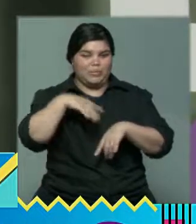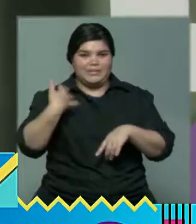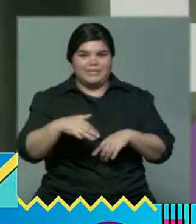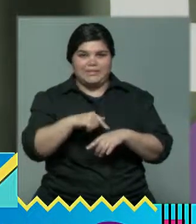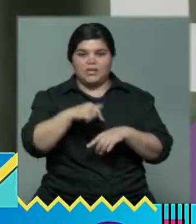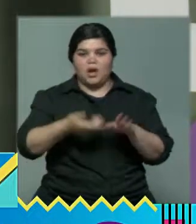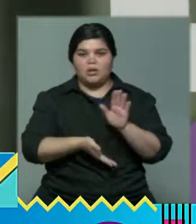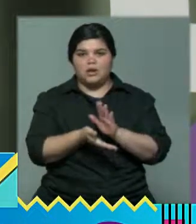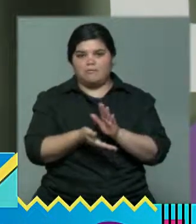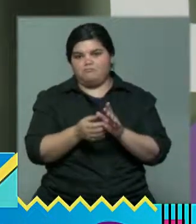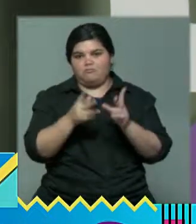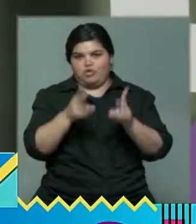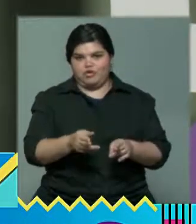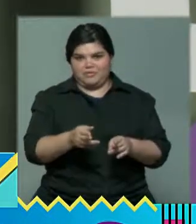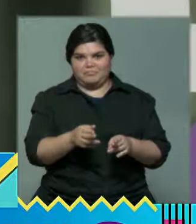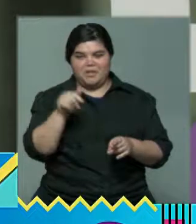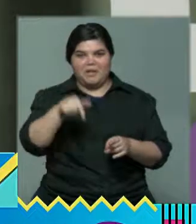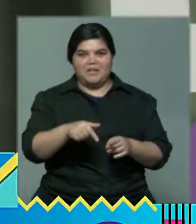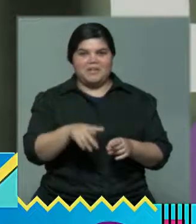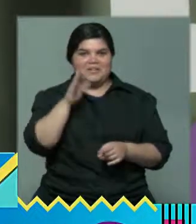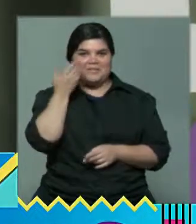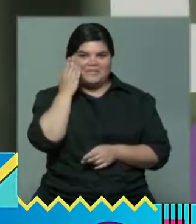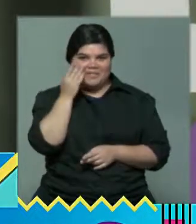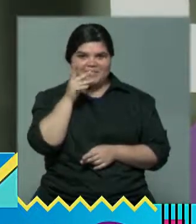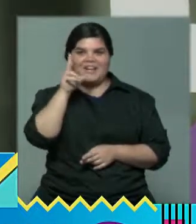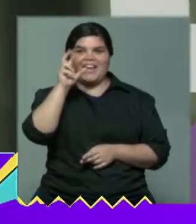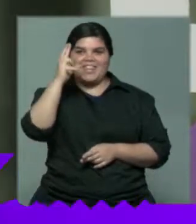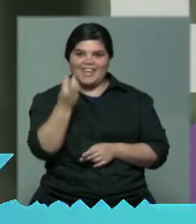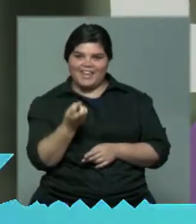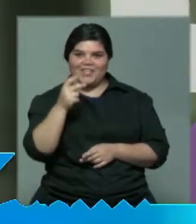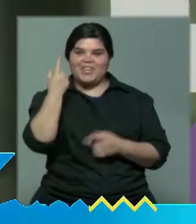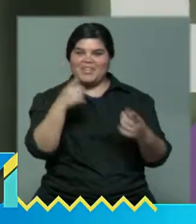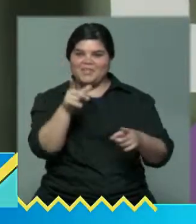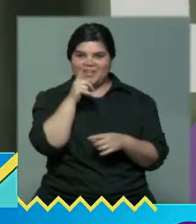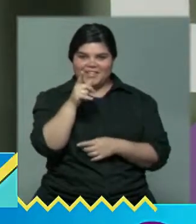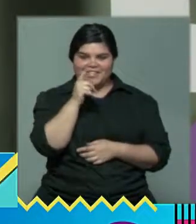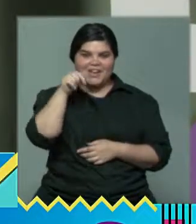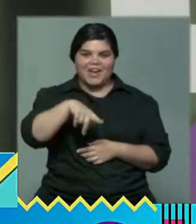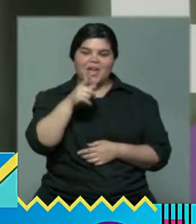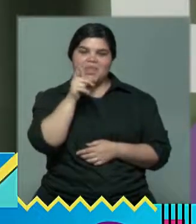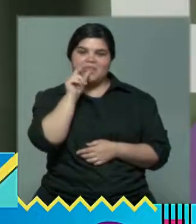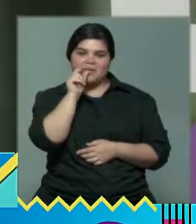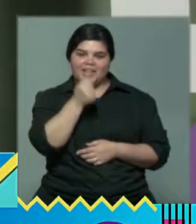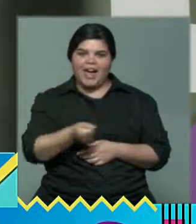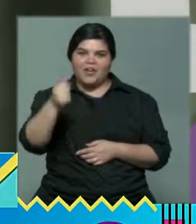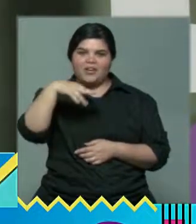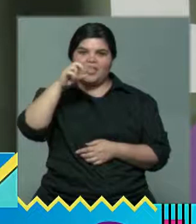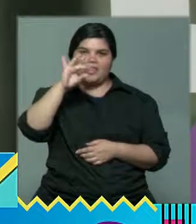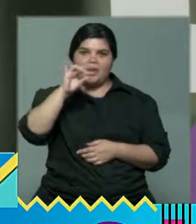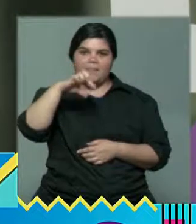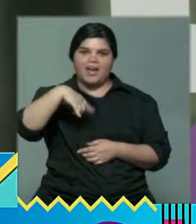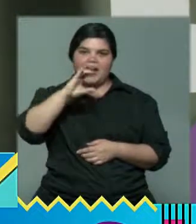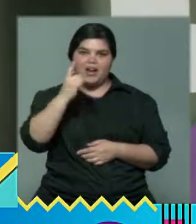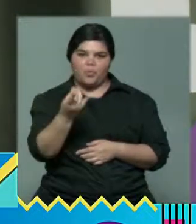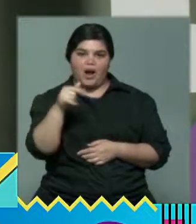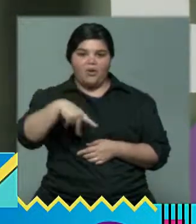irnos justamente a un corte. Repaso las redes sociales en Facebook y en Instagram como Distintos Parecidos. También en Twitter, @DP-Senalu nos pueden encontrar. Vamos